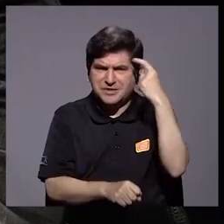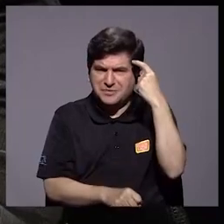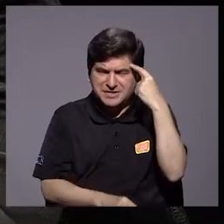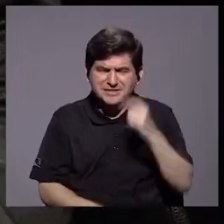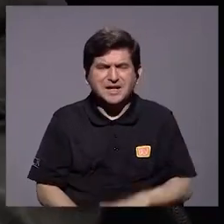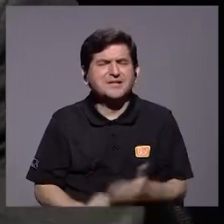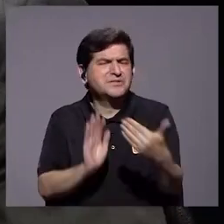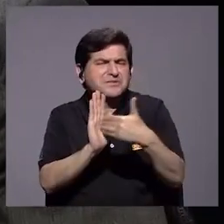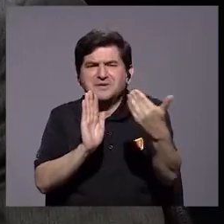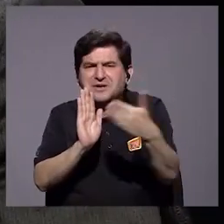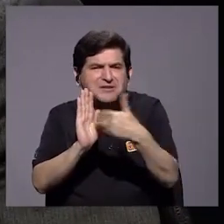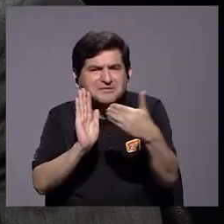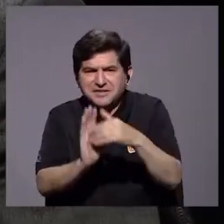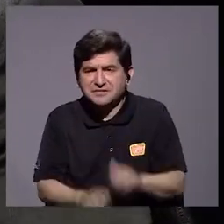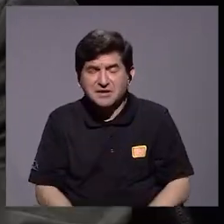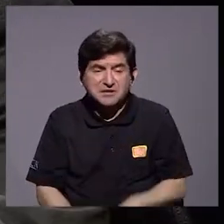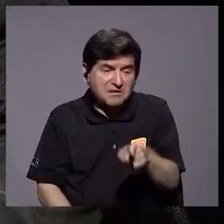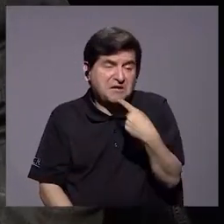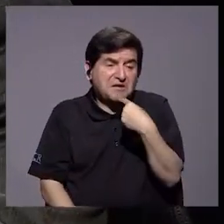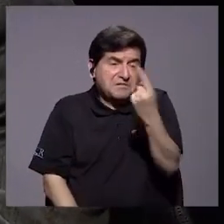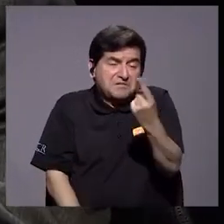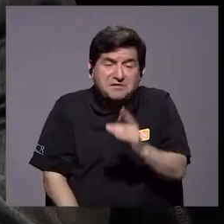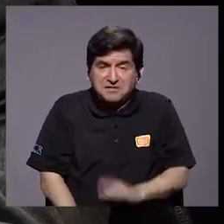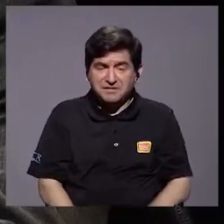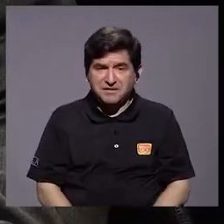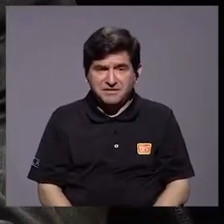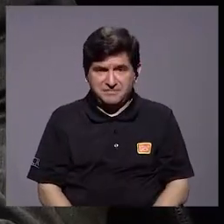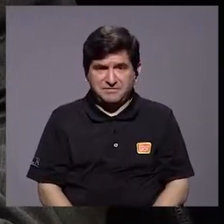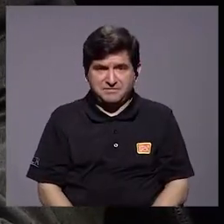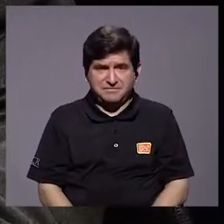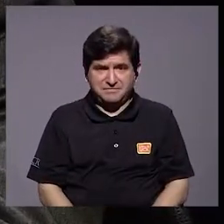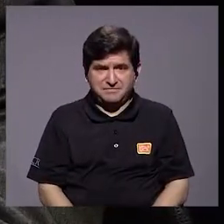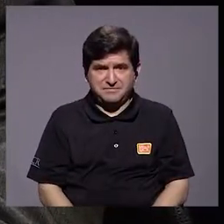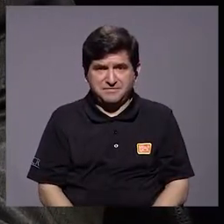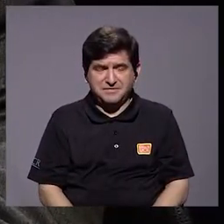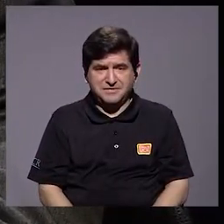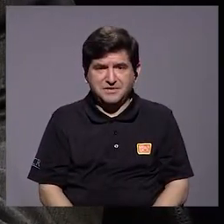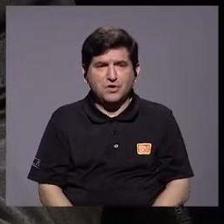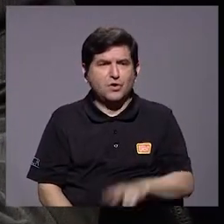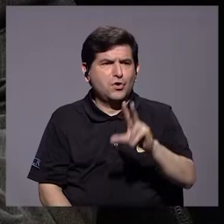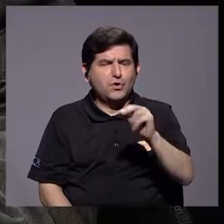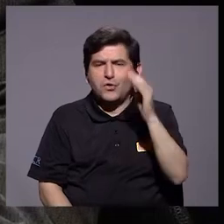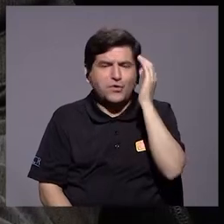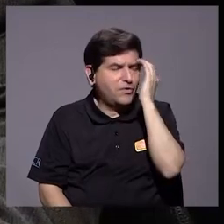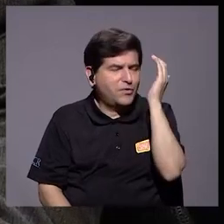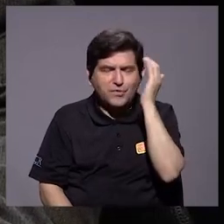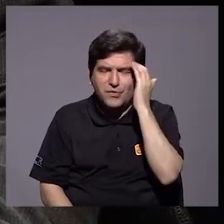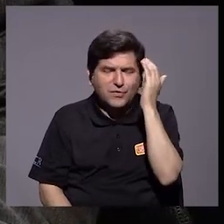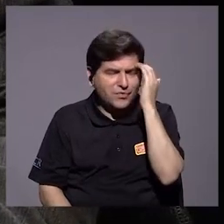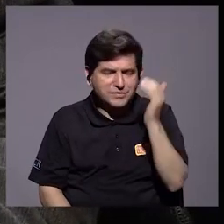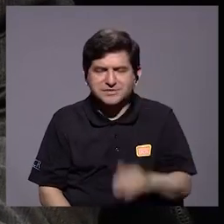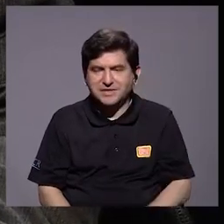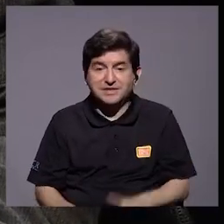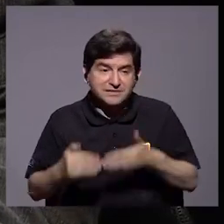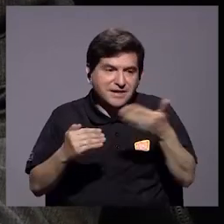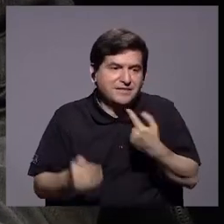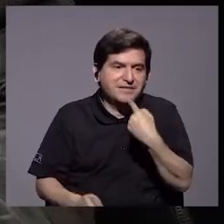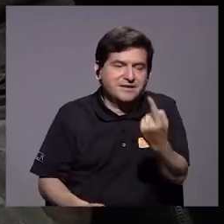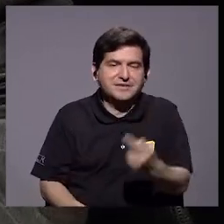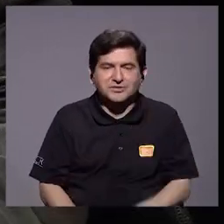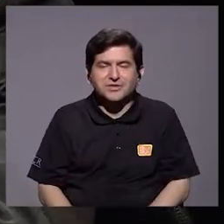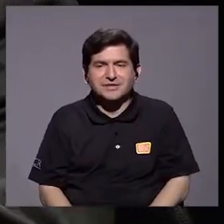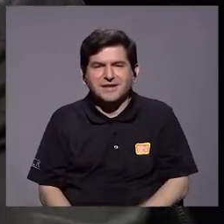pensando en que lo podía perjudicar declaró eso siento si no siendo consciente de lo que estaba diciendo